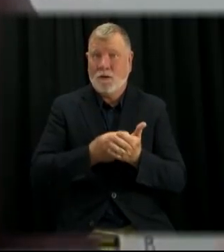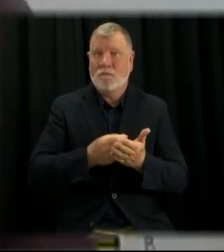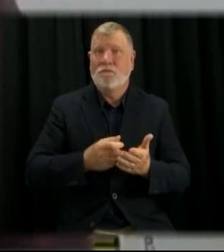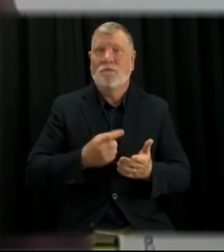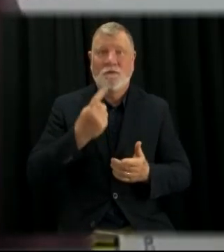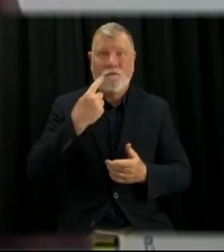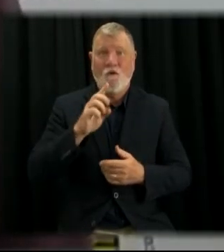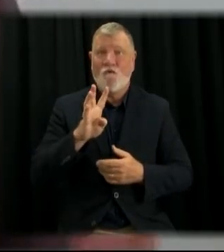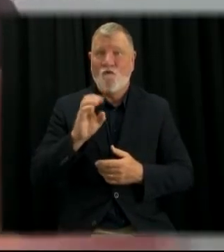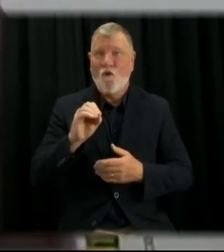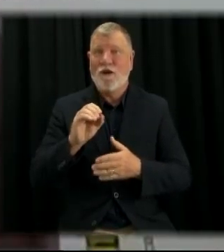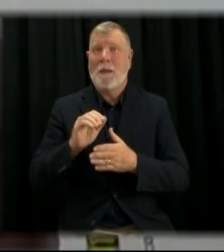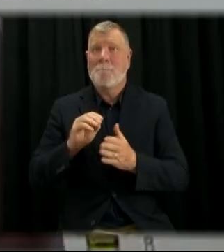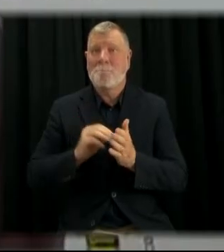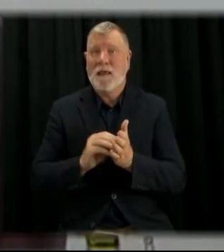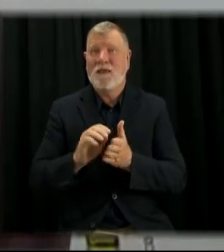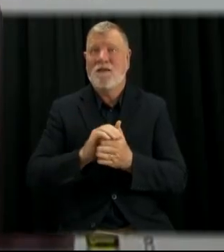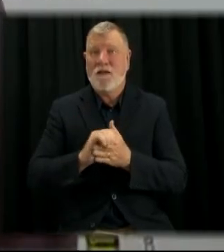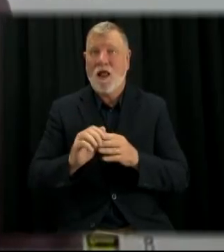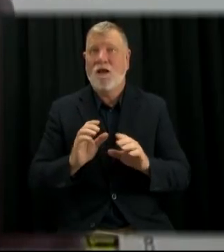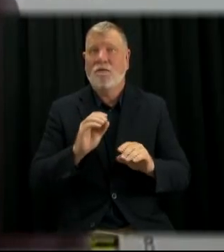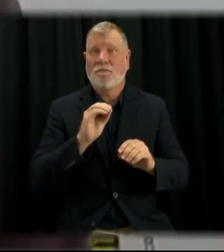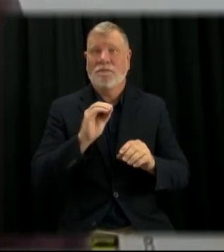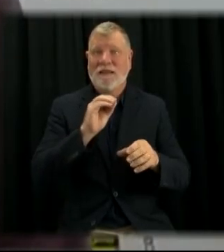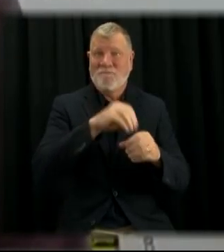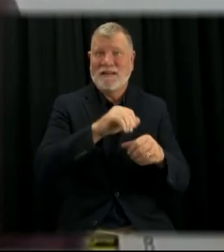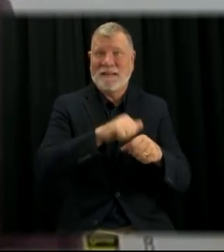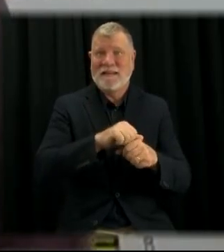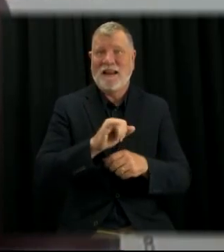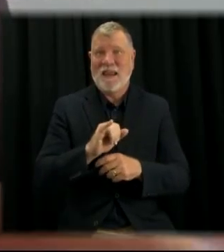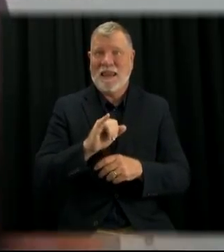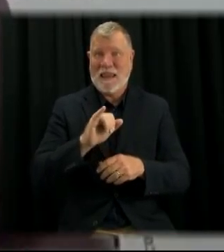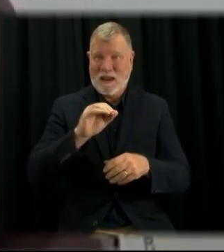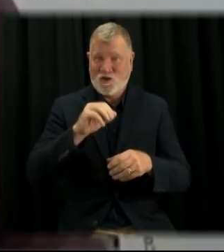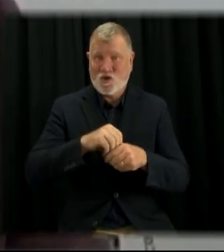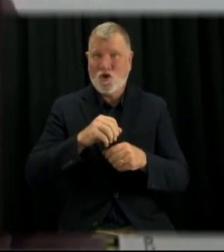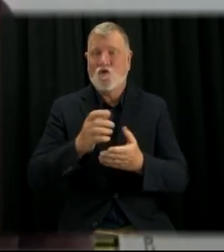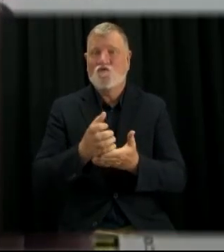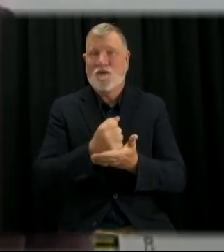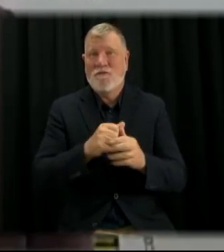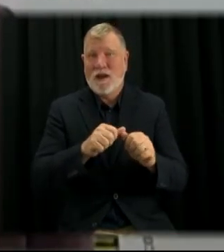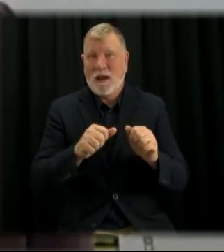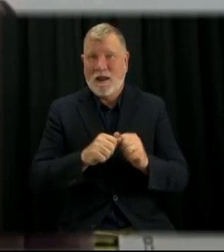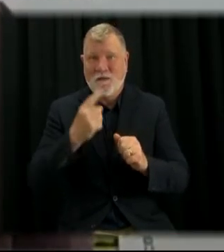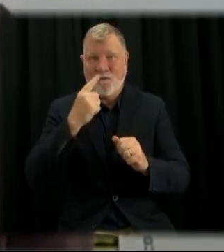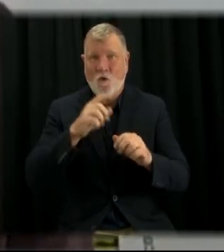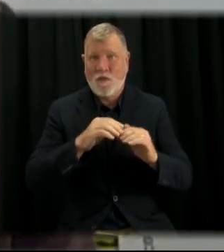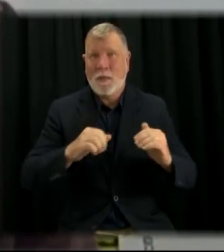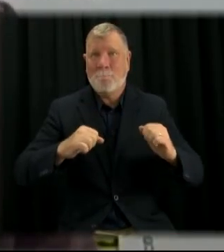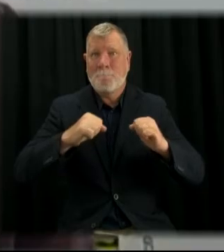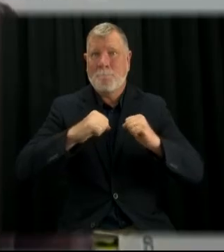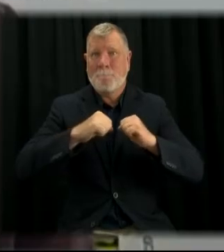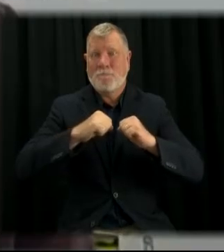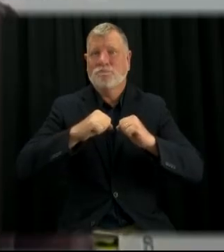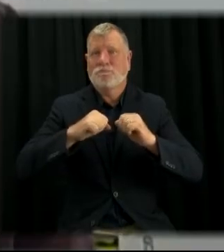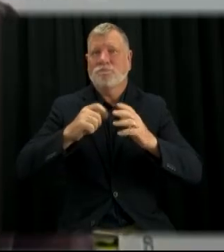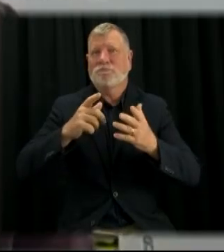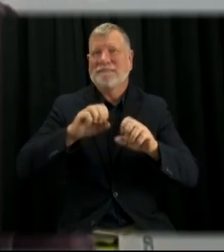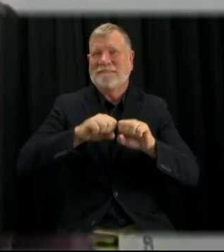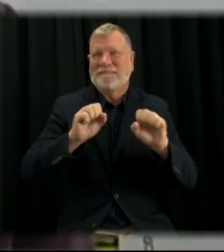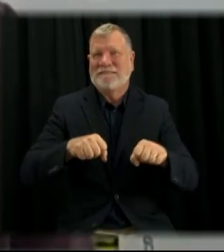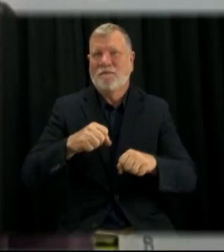con muchos sacrificios de presupuestario, porque hubo una inversión para el servicio de rentas